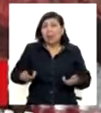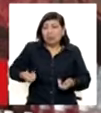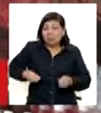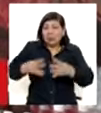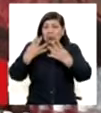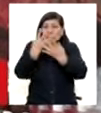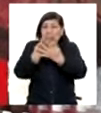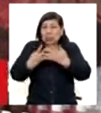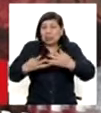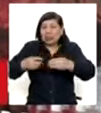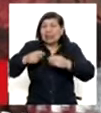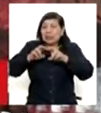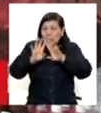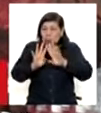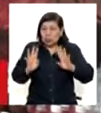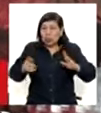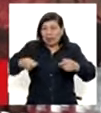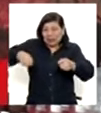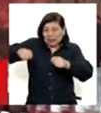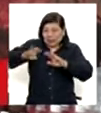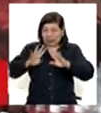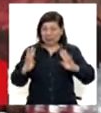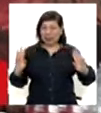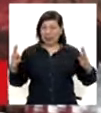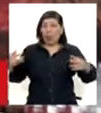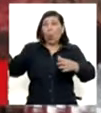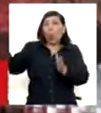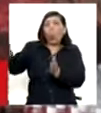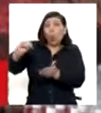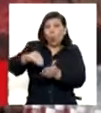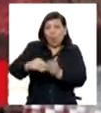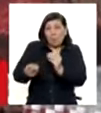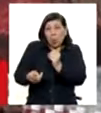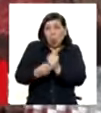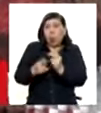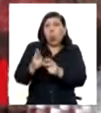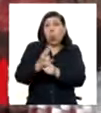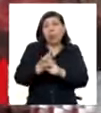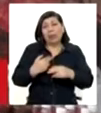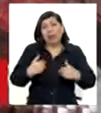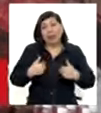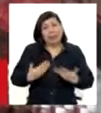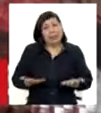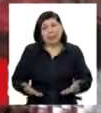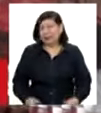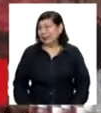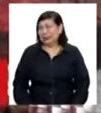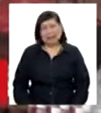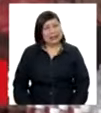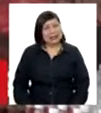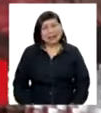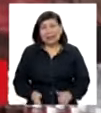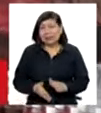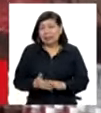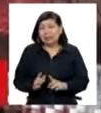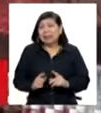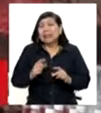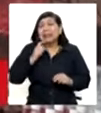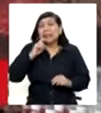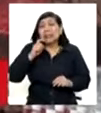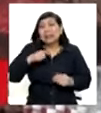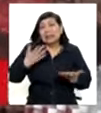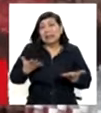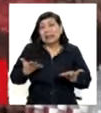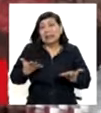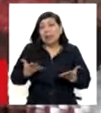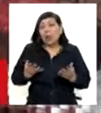alambres, mallas, para hacer los lugares donde los vamos a separar y cuidar. No pueden estar libres porque obviamente se van a ir, entonces